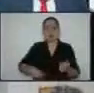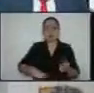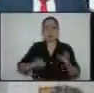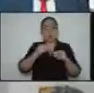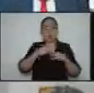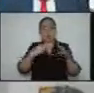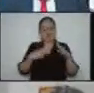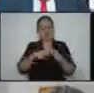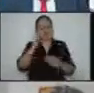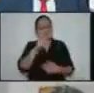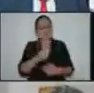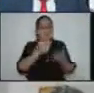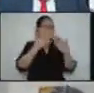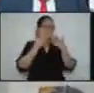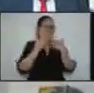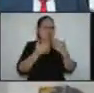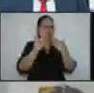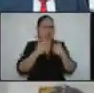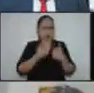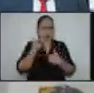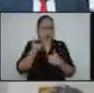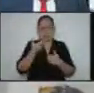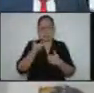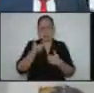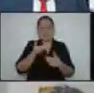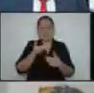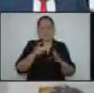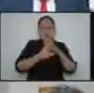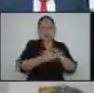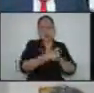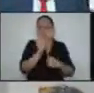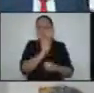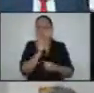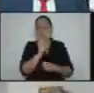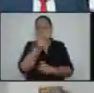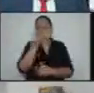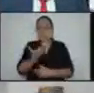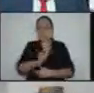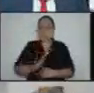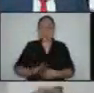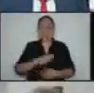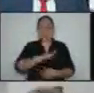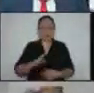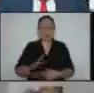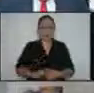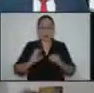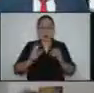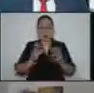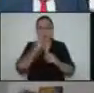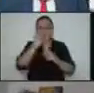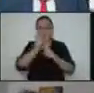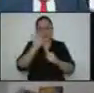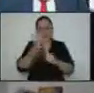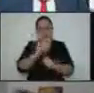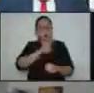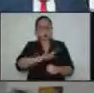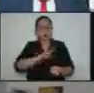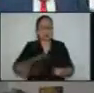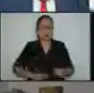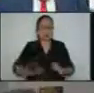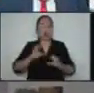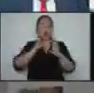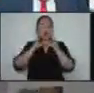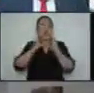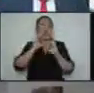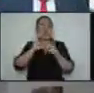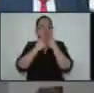uso indebido de recursos públicos que se atribuyó a la presidenta municipal y a los secretarios municipales de Comunicación